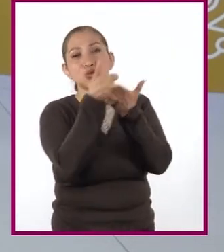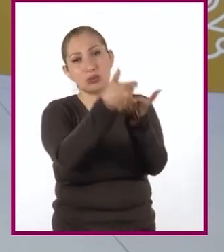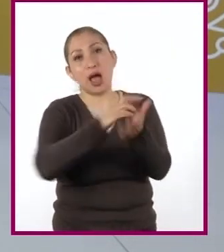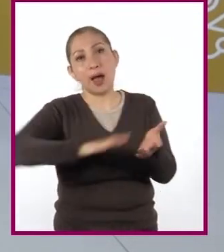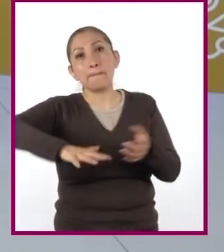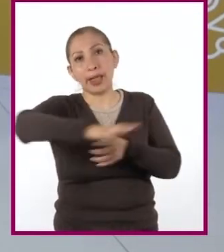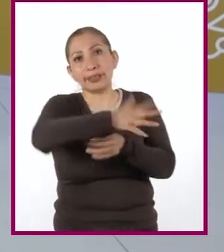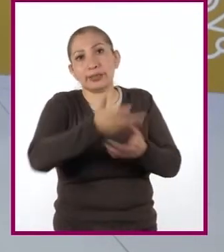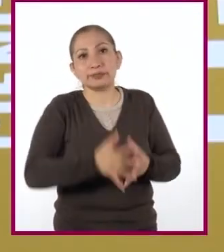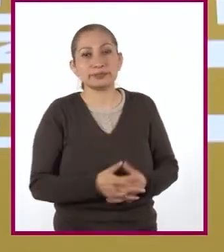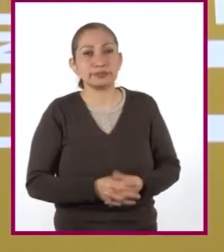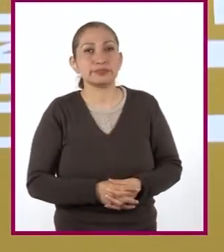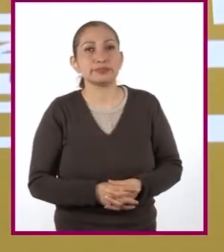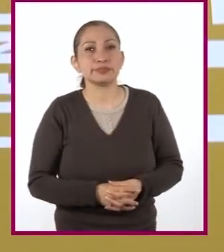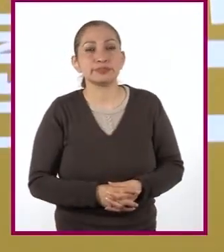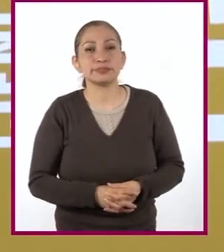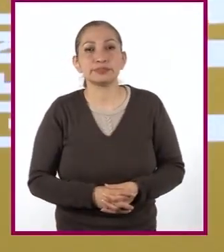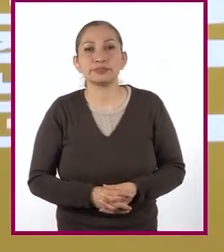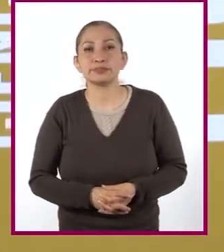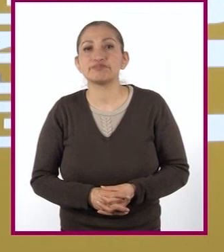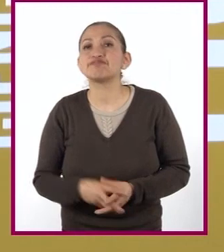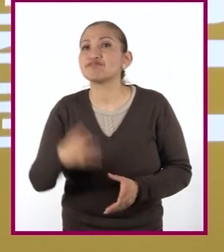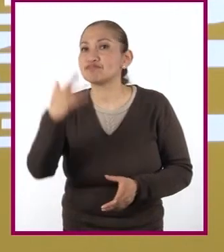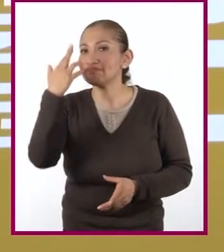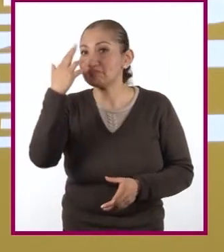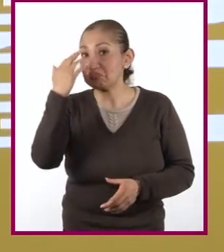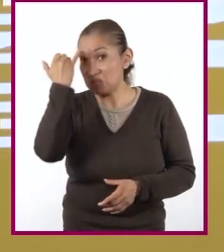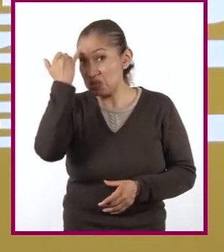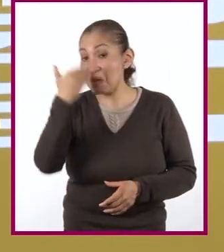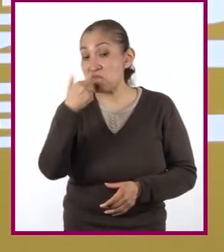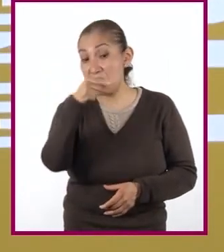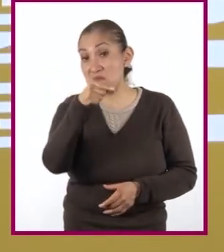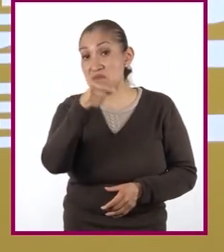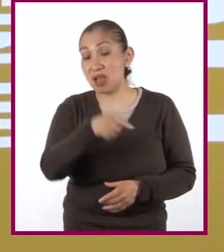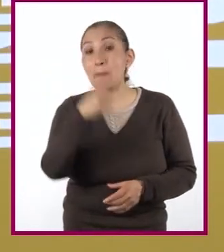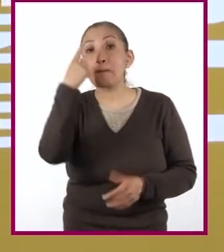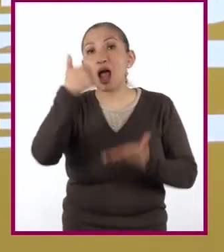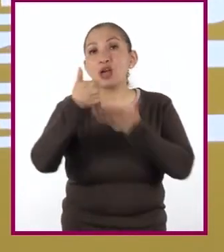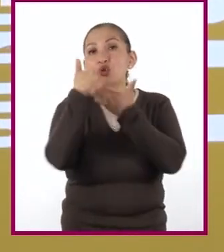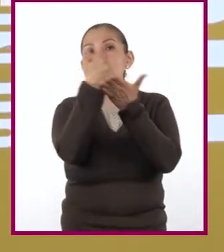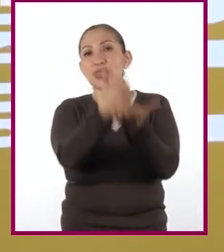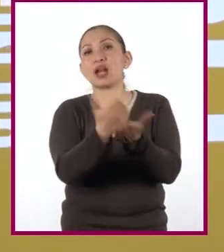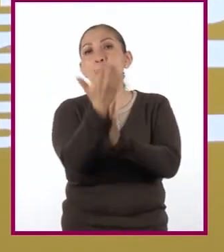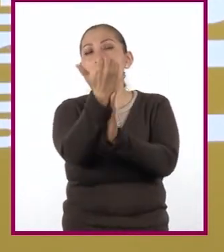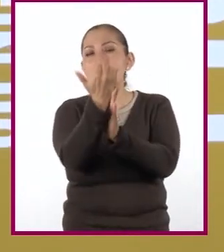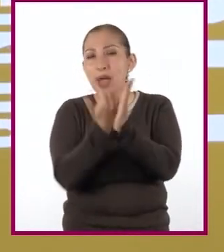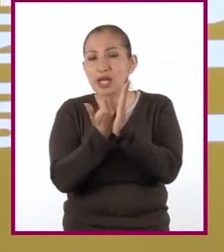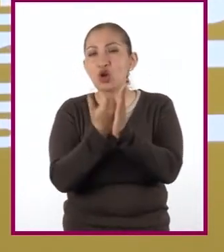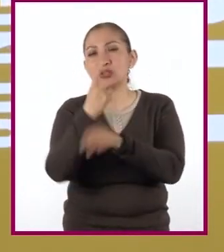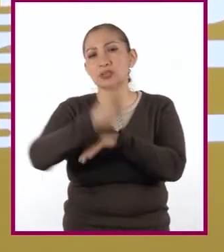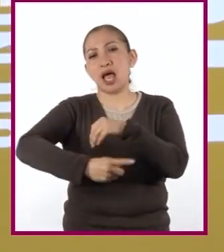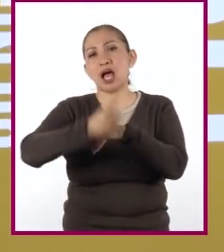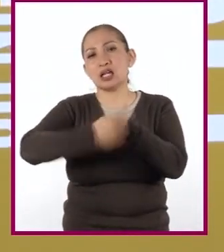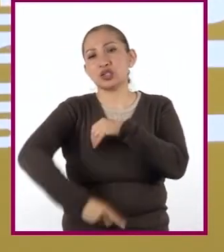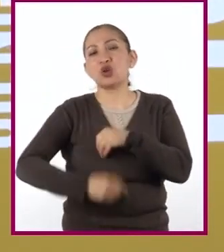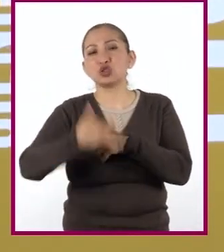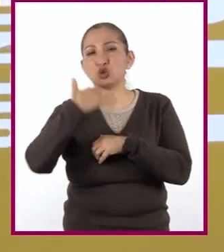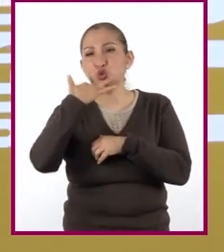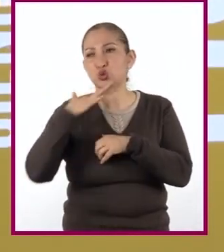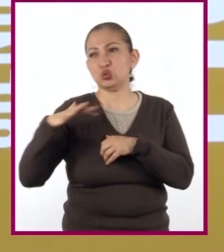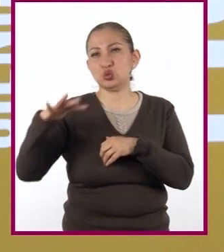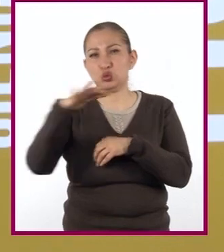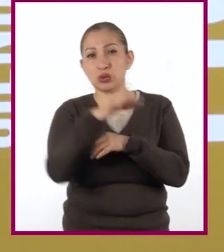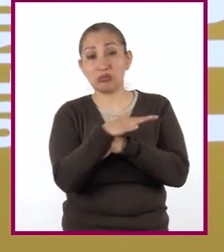medio ambiente. Tienes muy buenas ideas para ayudar a reducir los efectos de la